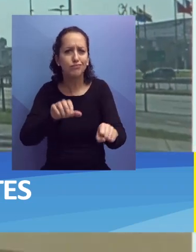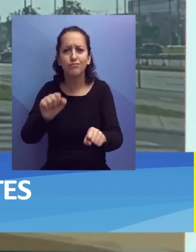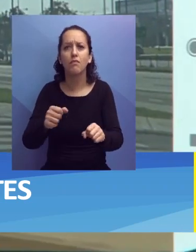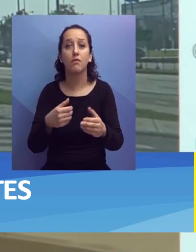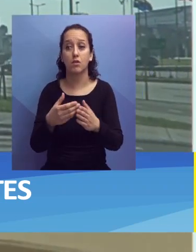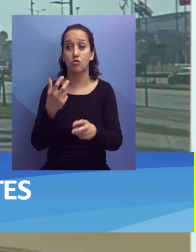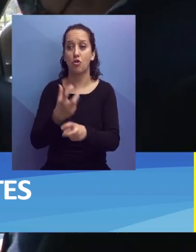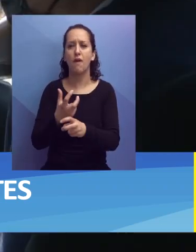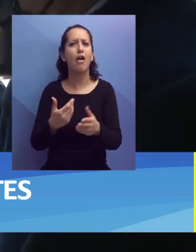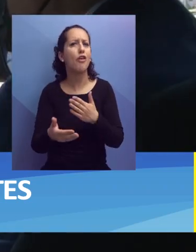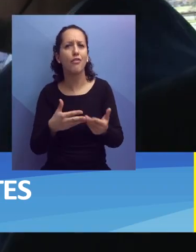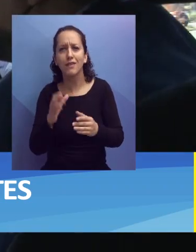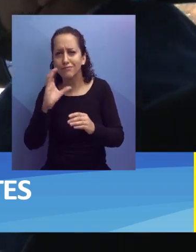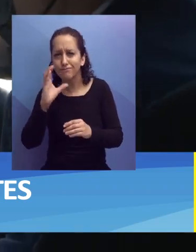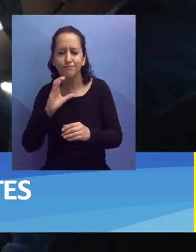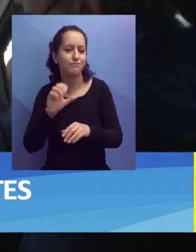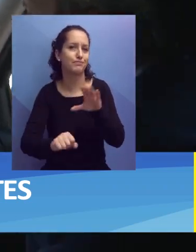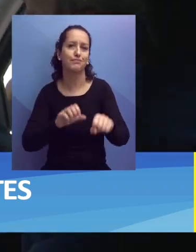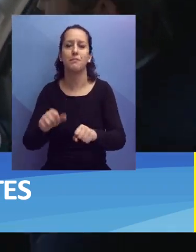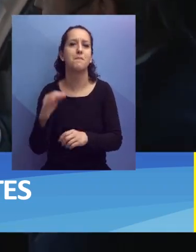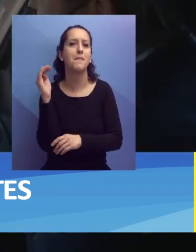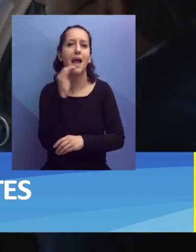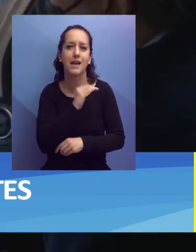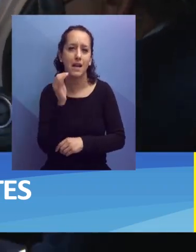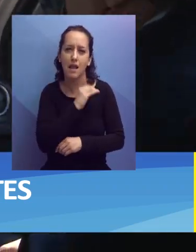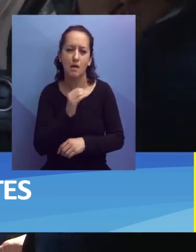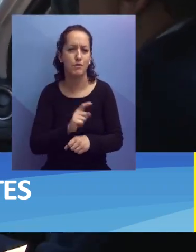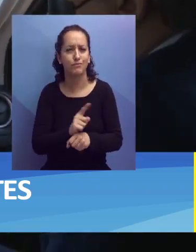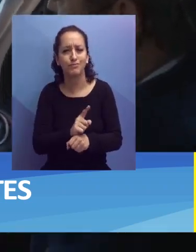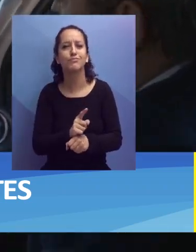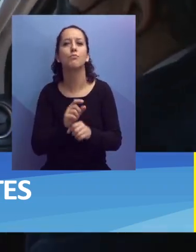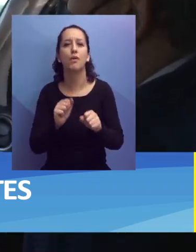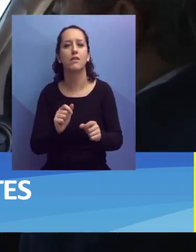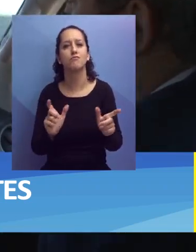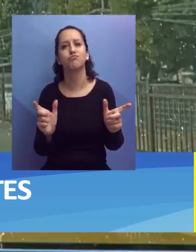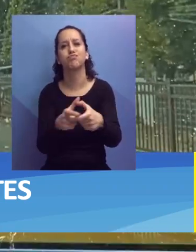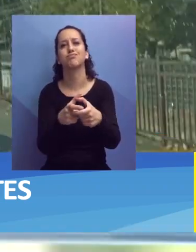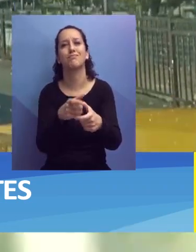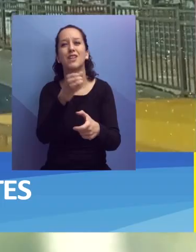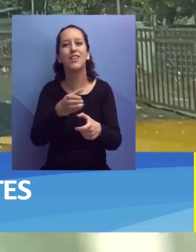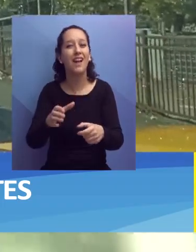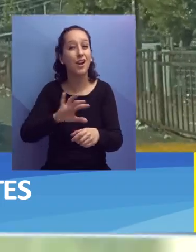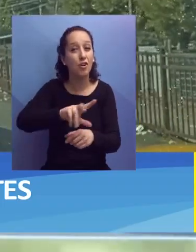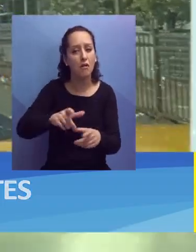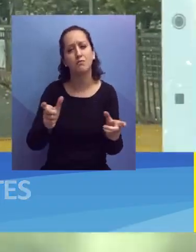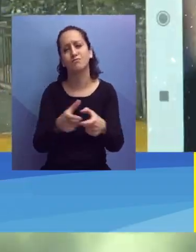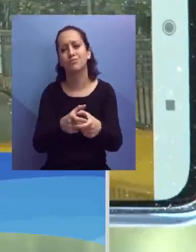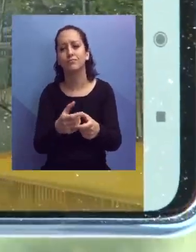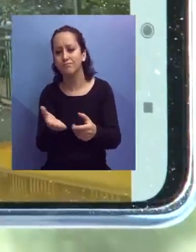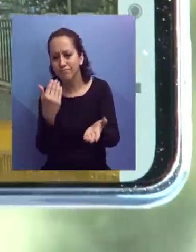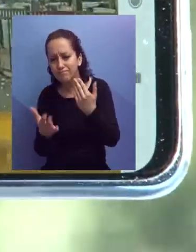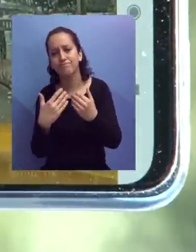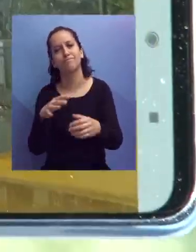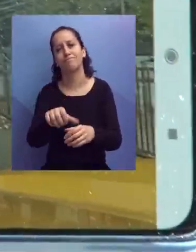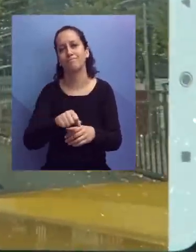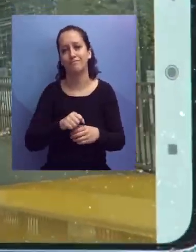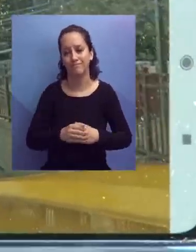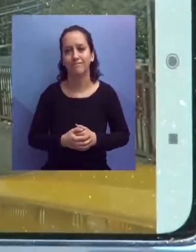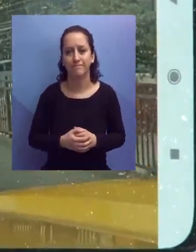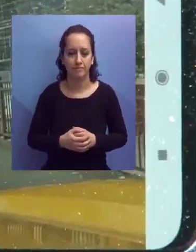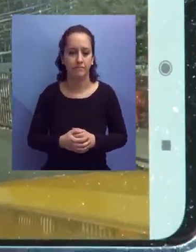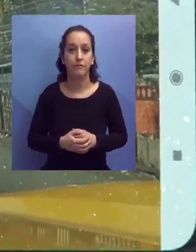vehículos robados en la comuna, operando de forma más rápida y oportuna para lograr la captura de los delincuentes y la recuperación de las